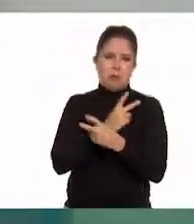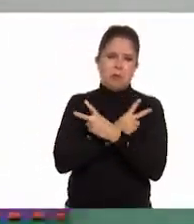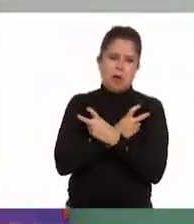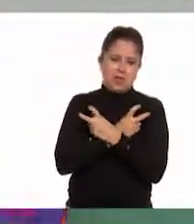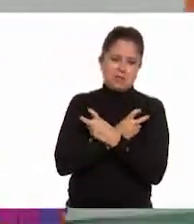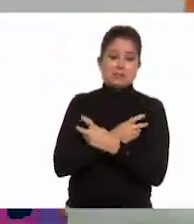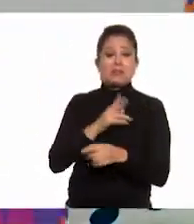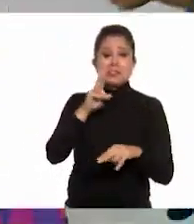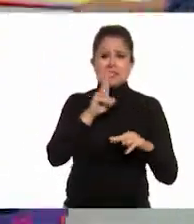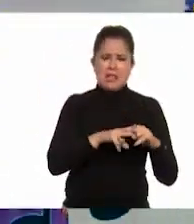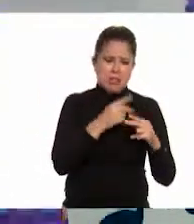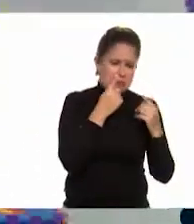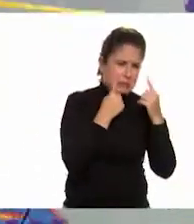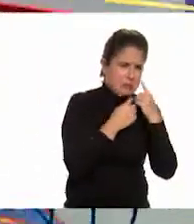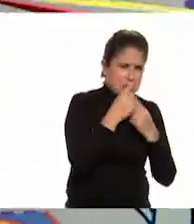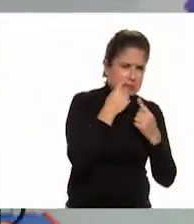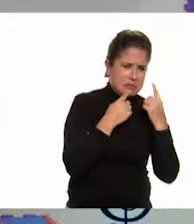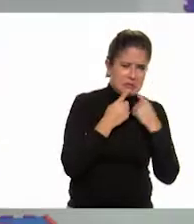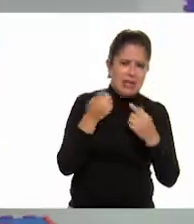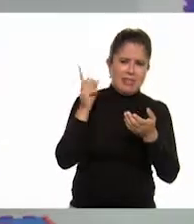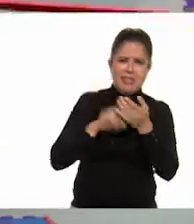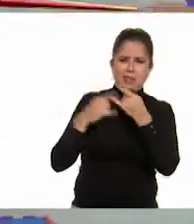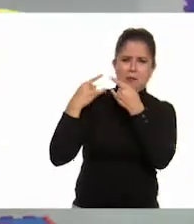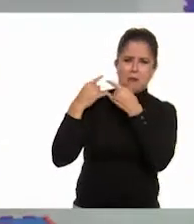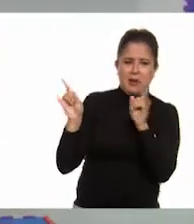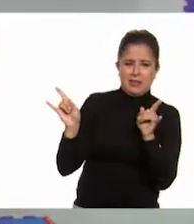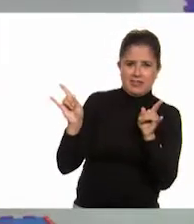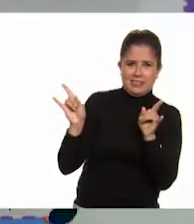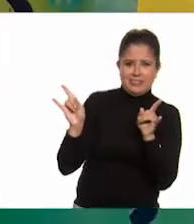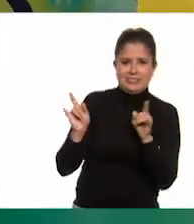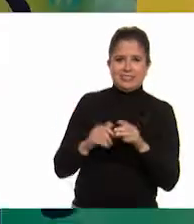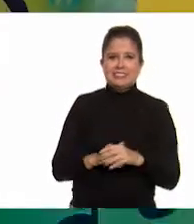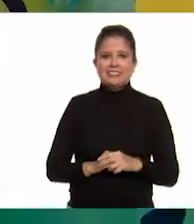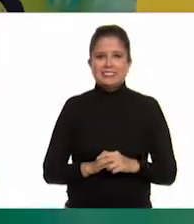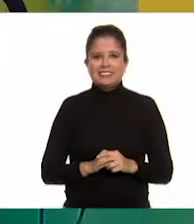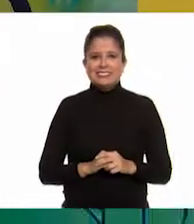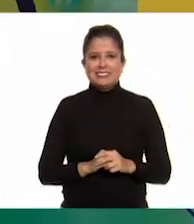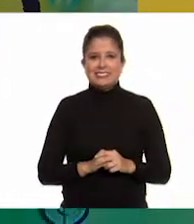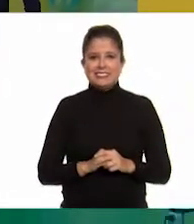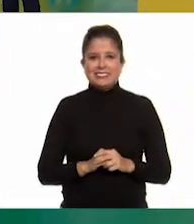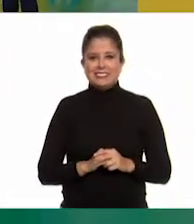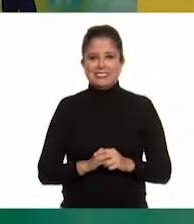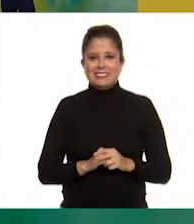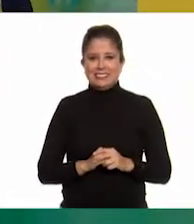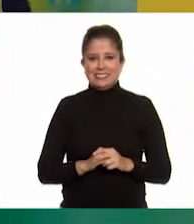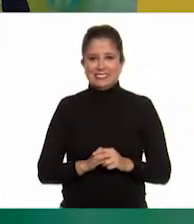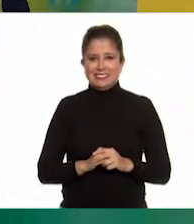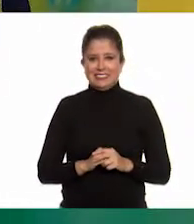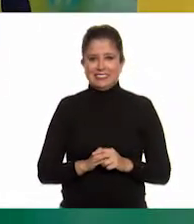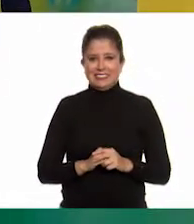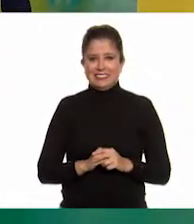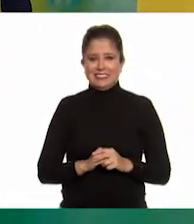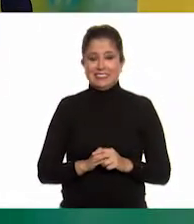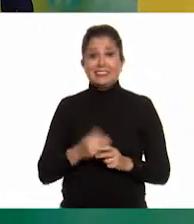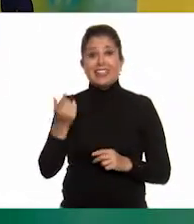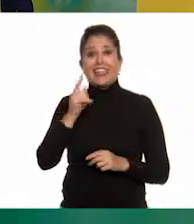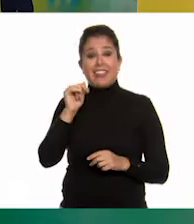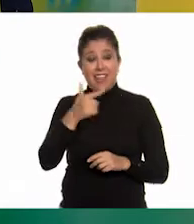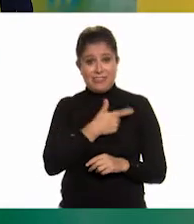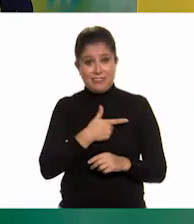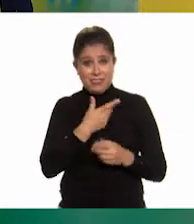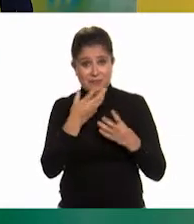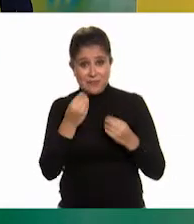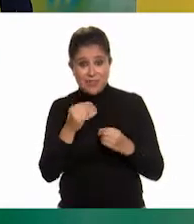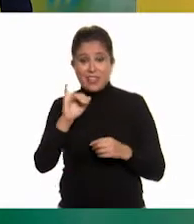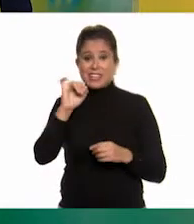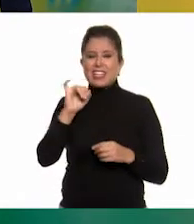se sientan a llorar a la puerta del zaguán. ¿Qué tal? ¿Te gustó, Pili? Sí, me gustó mucho. Yo me la sabía con se les